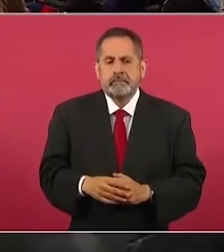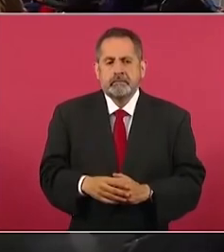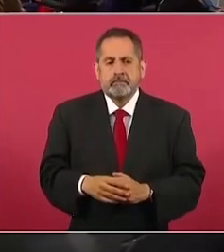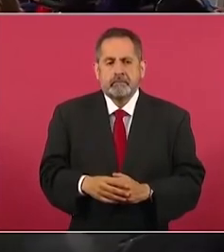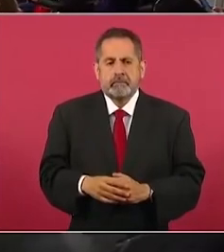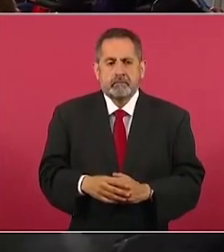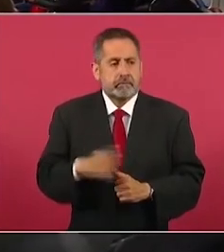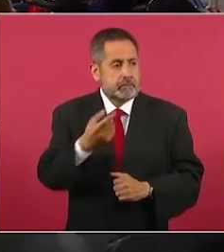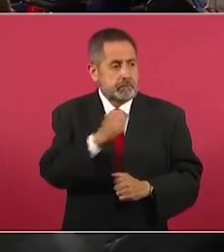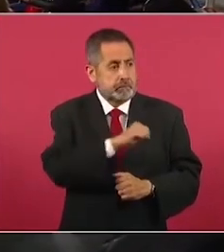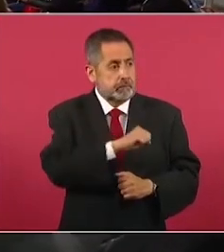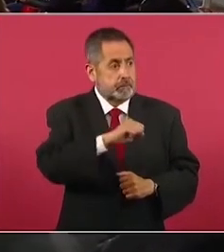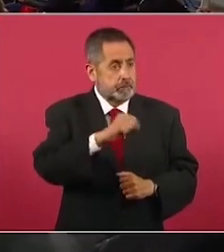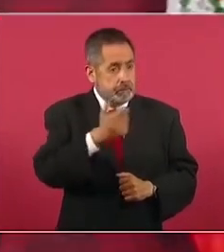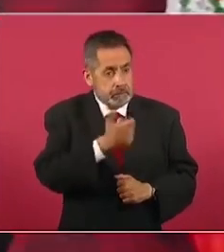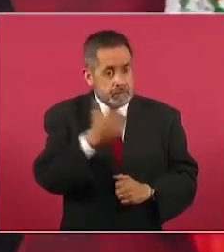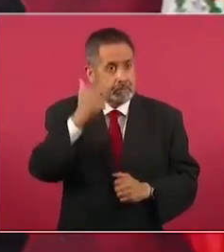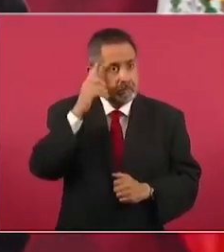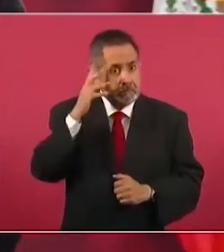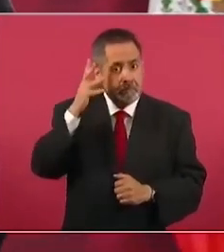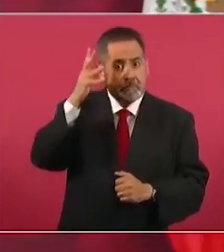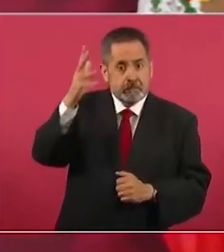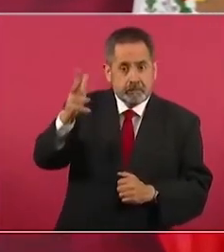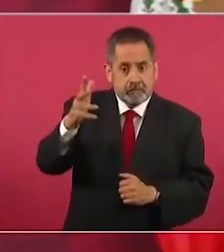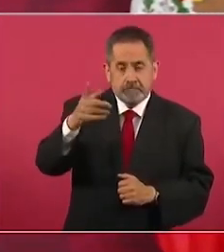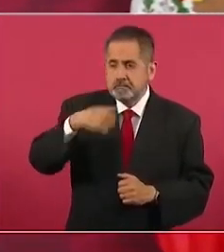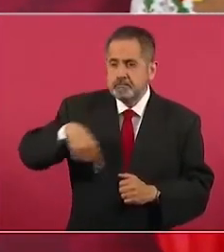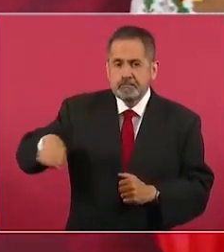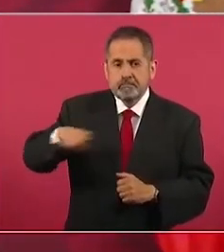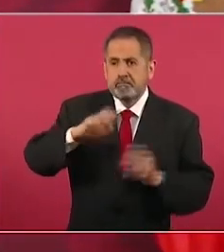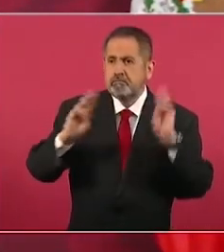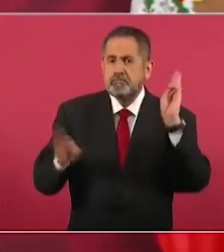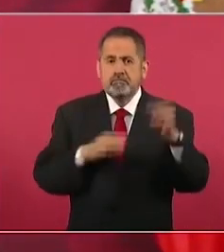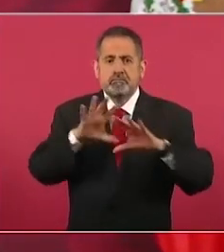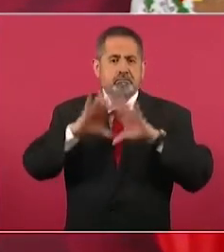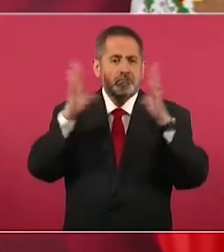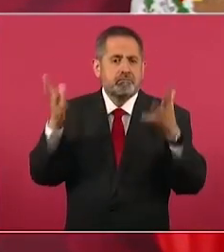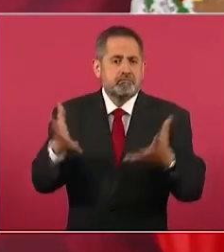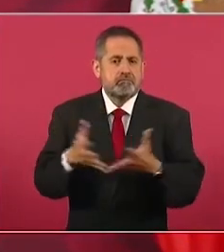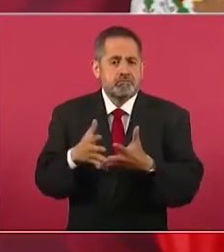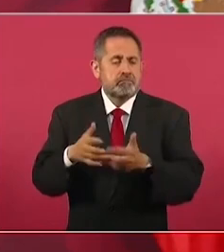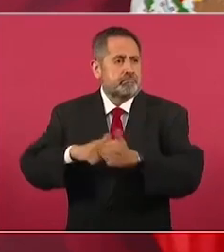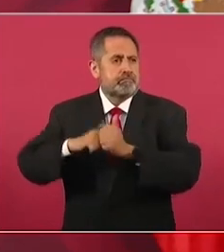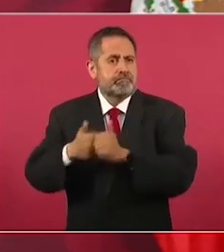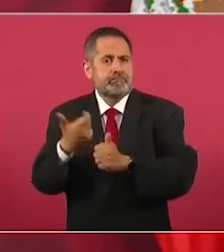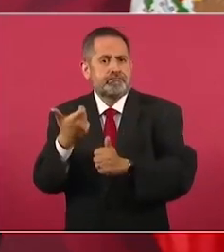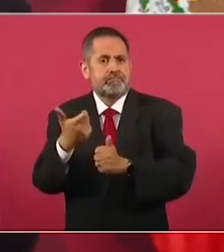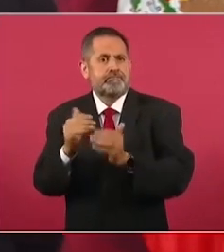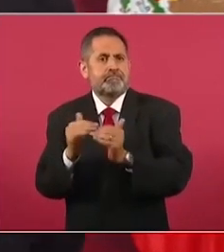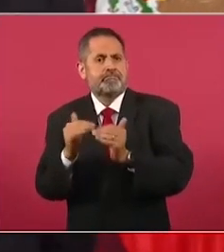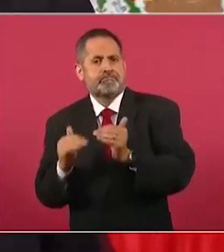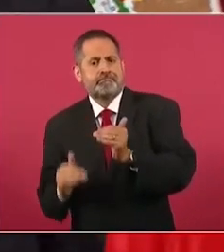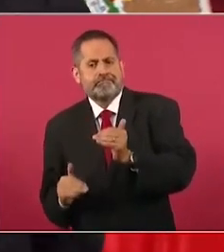la inflación nos va a llevar a la recesión mundial o no,